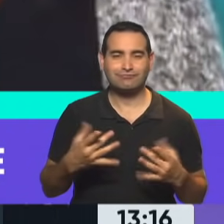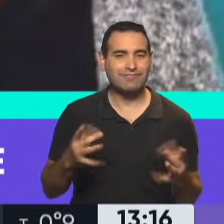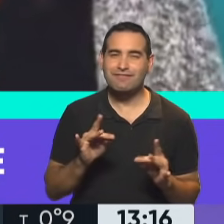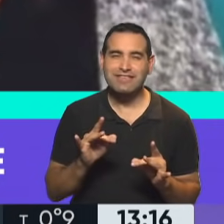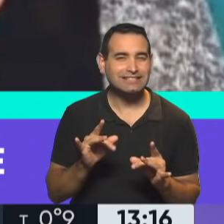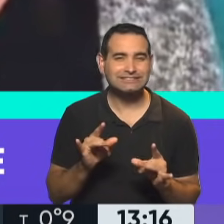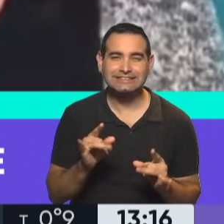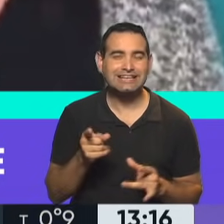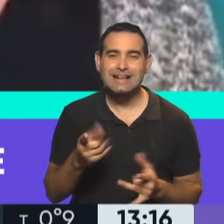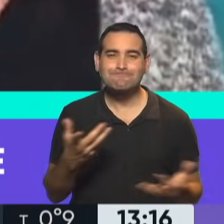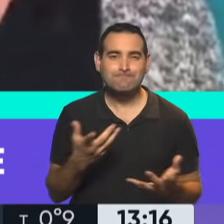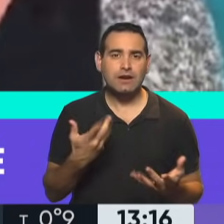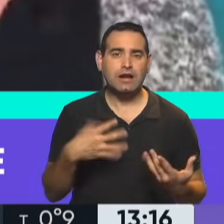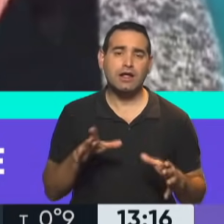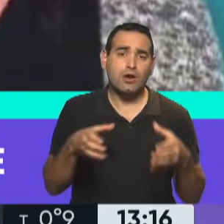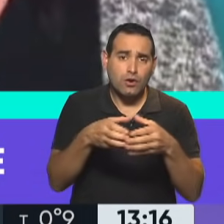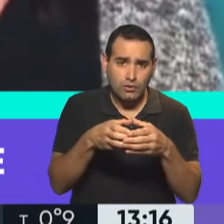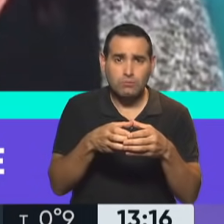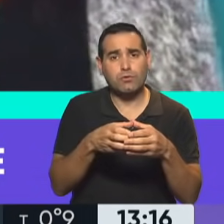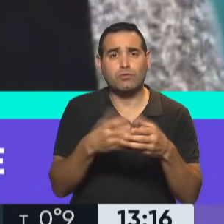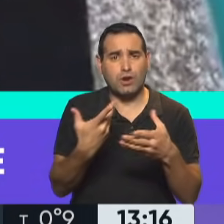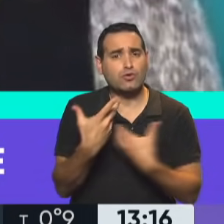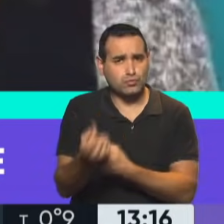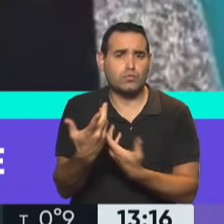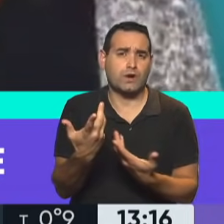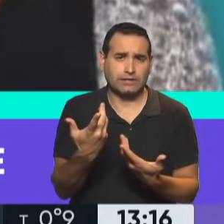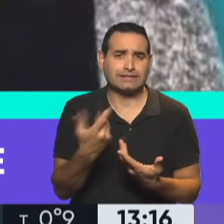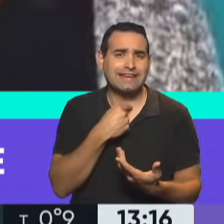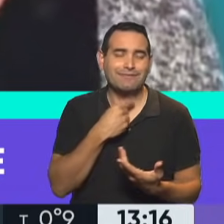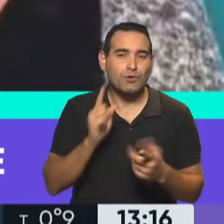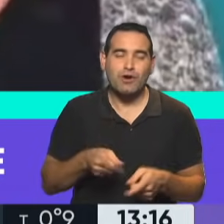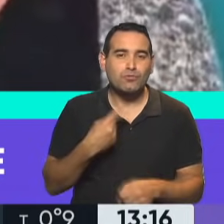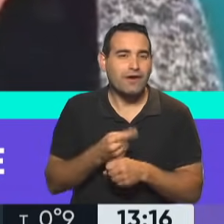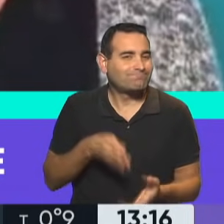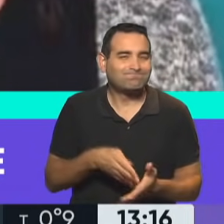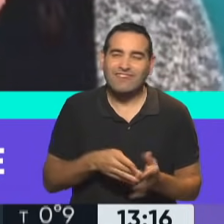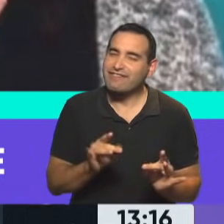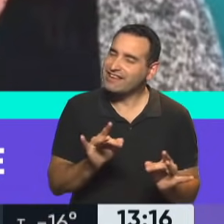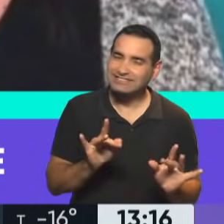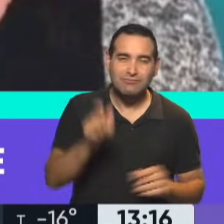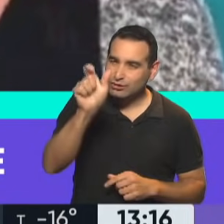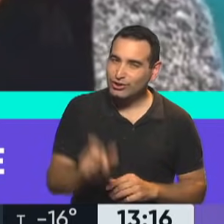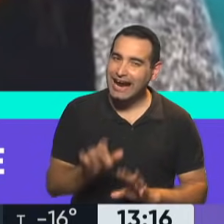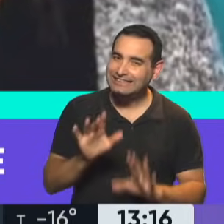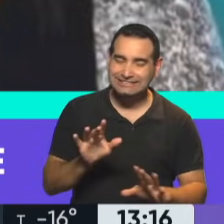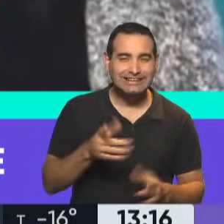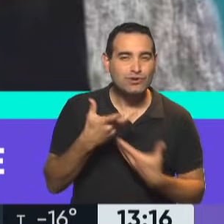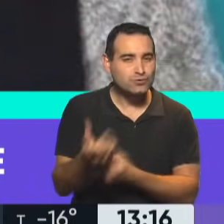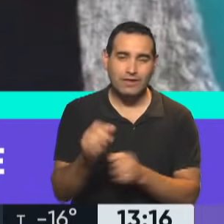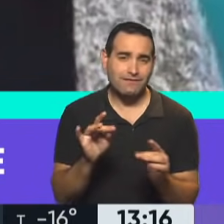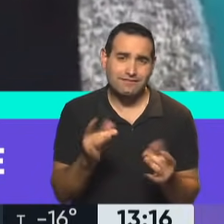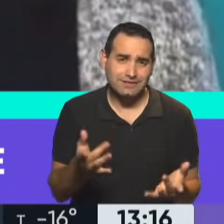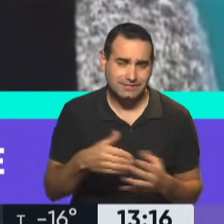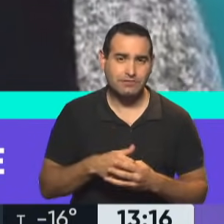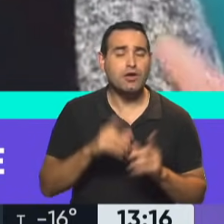puede, del entorno que también seguramente quiere ayudarlo. Y tampoco es tan fácil a veces ayudar en este tipo de situaciones.